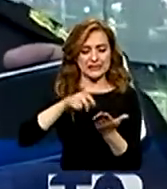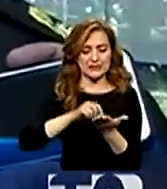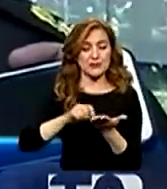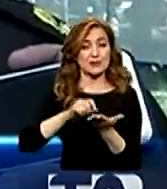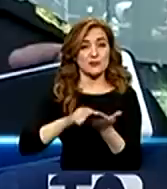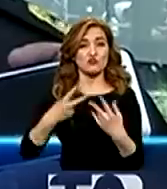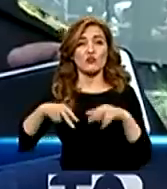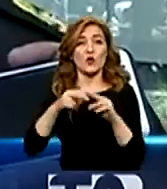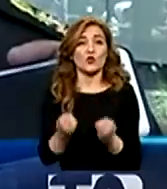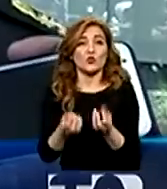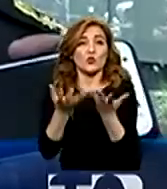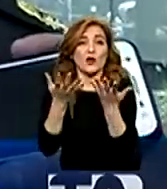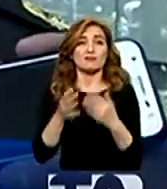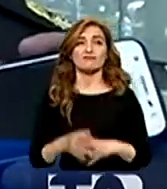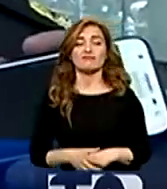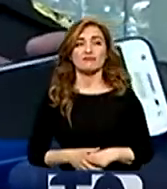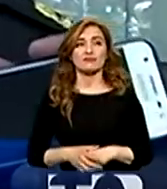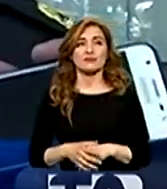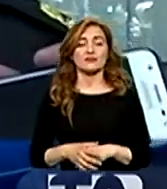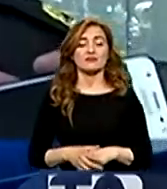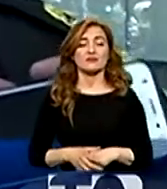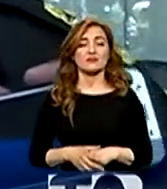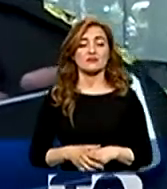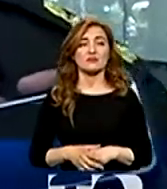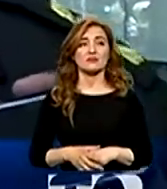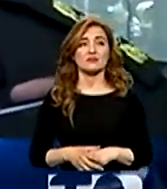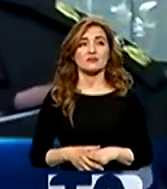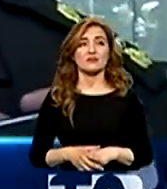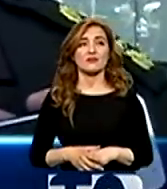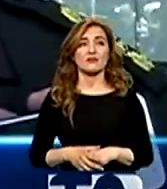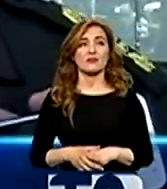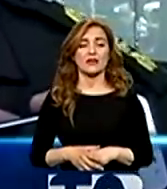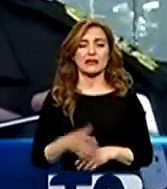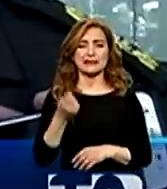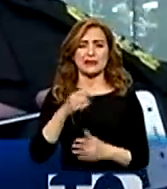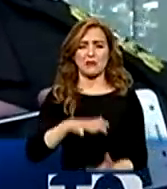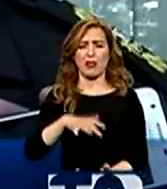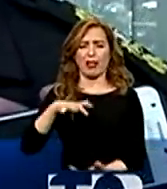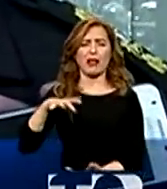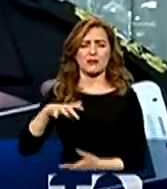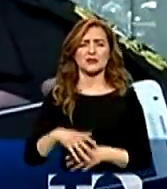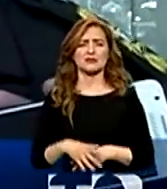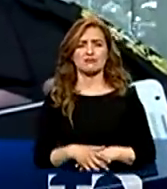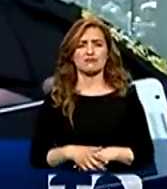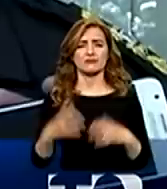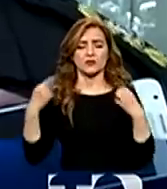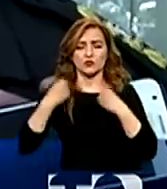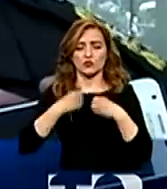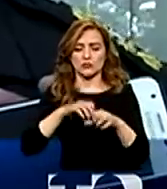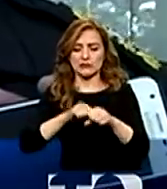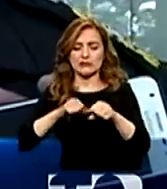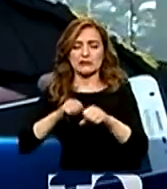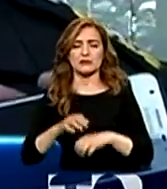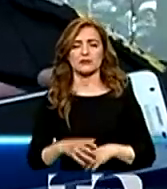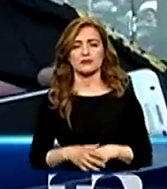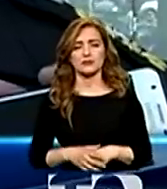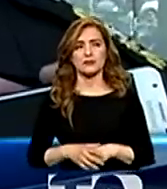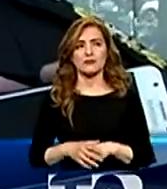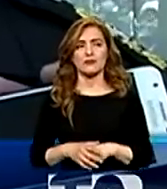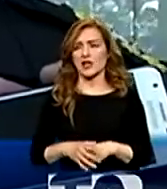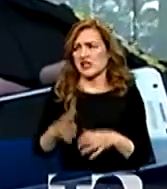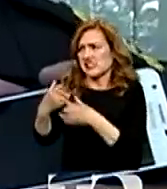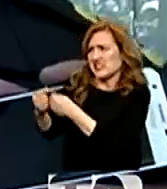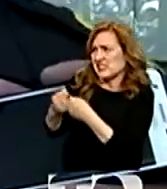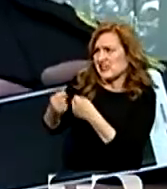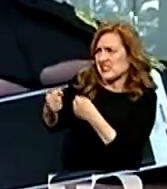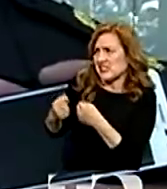pero pudimos ver que hay una cantidad llamativa, llamemos así, dentro de ese bolso que fue el que le trataron de arrebatar, y al poner resistencia